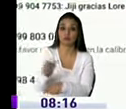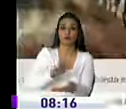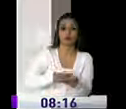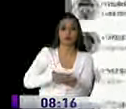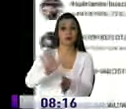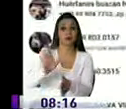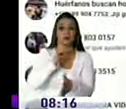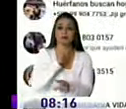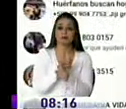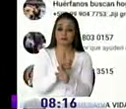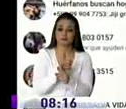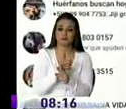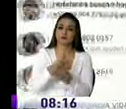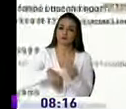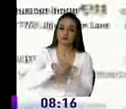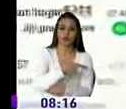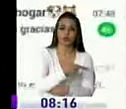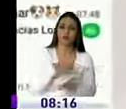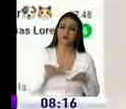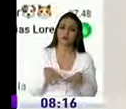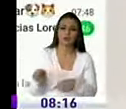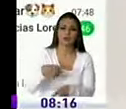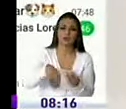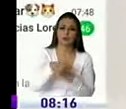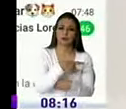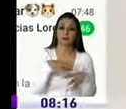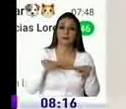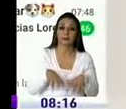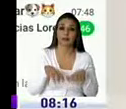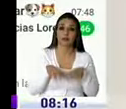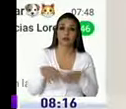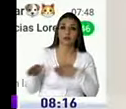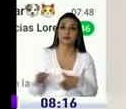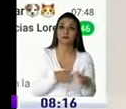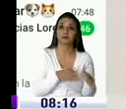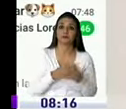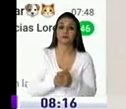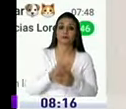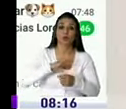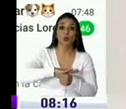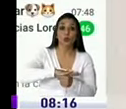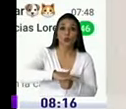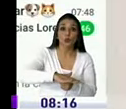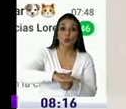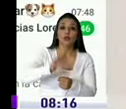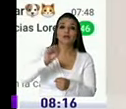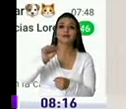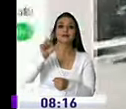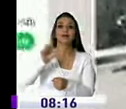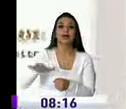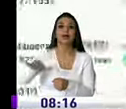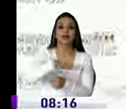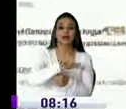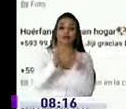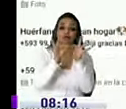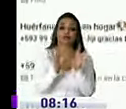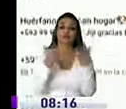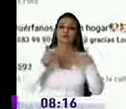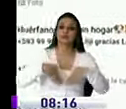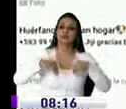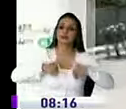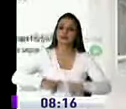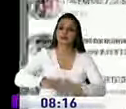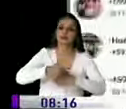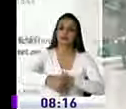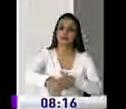así que por favor, devolvamos a la guapa. Hemos atendido su solicitud de bachear el sector del colegio La Salle. Ah, qué bueno, siguen arreglando La Salle,